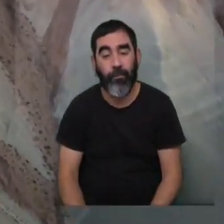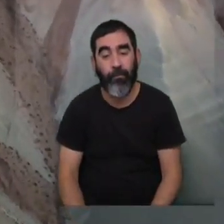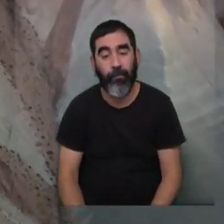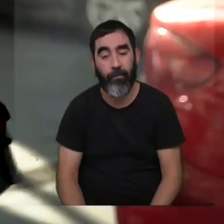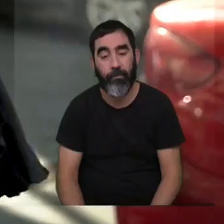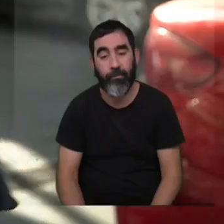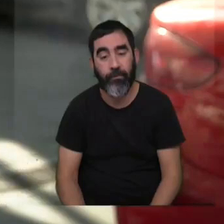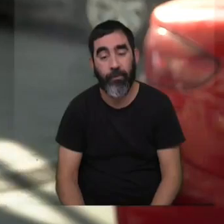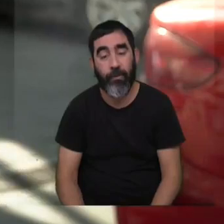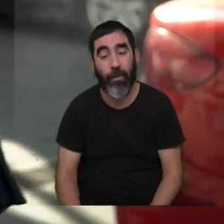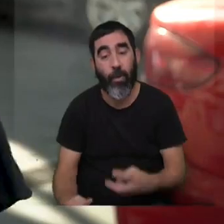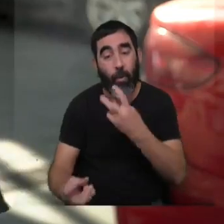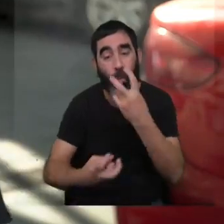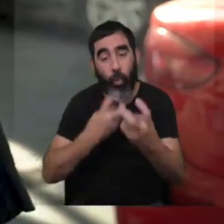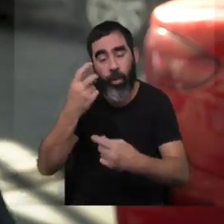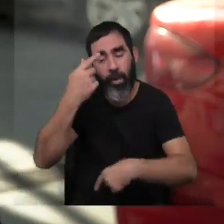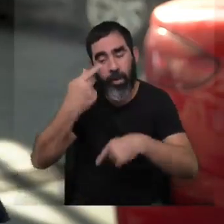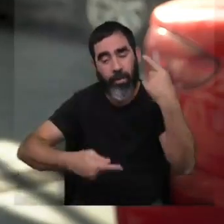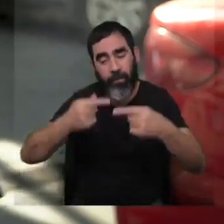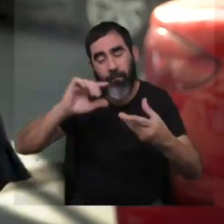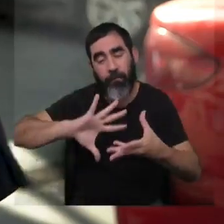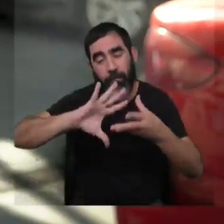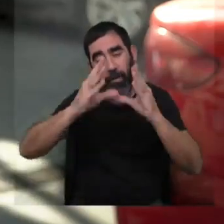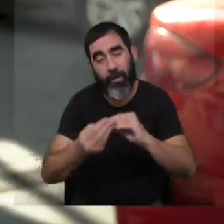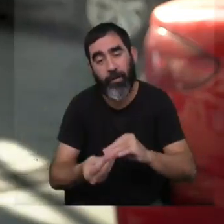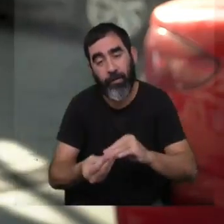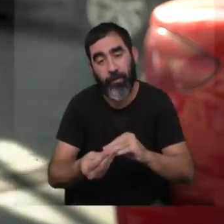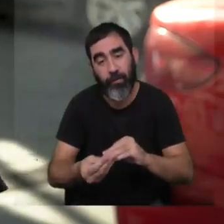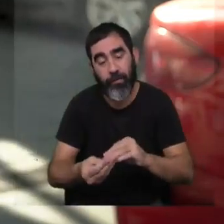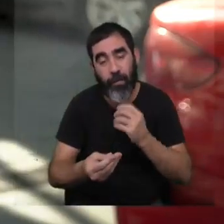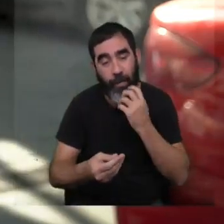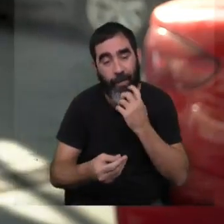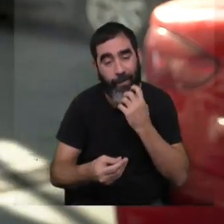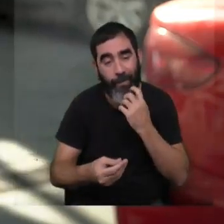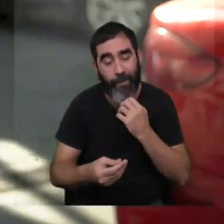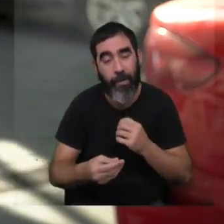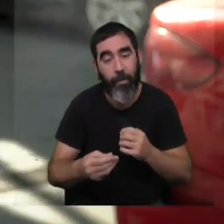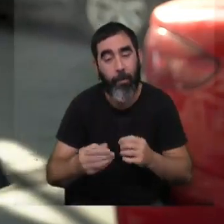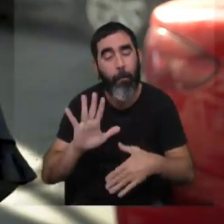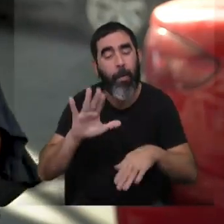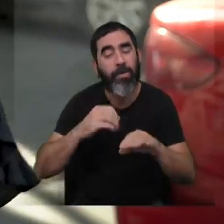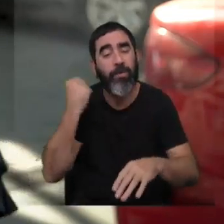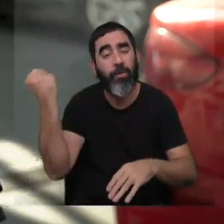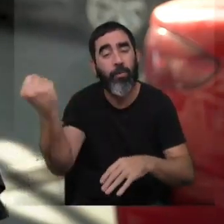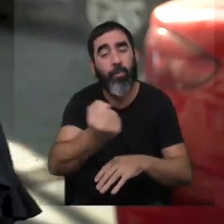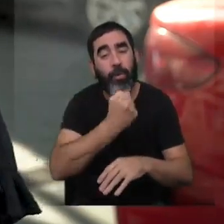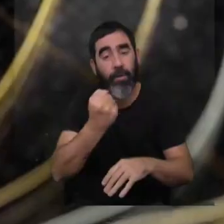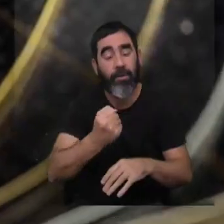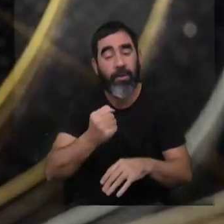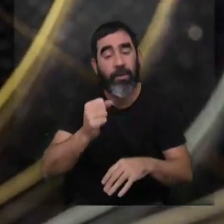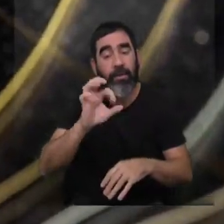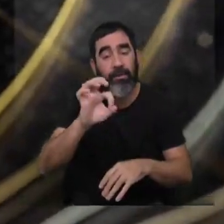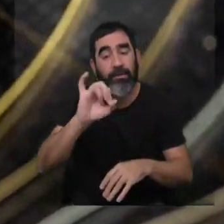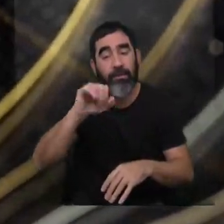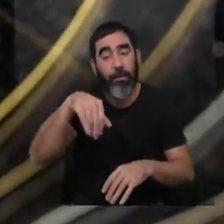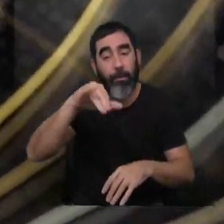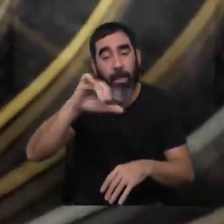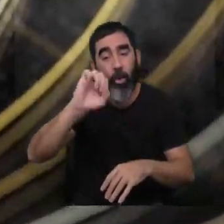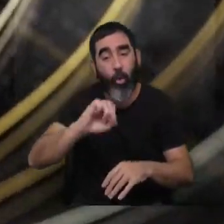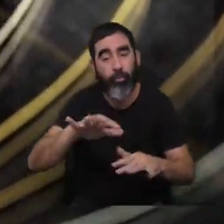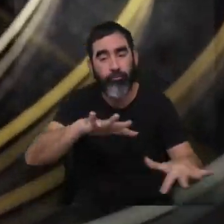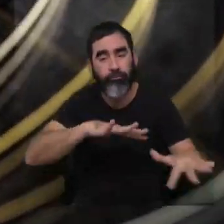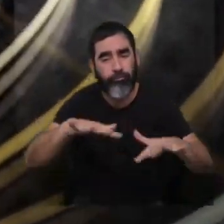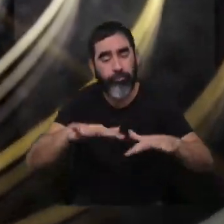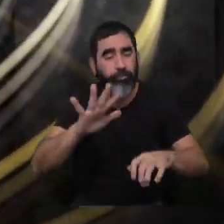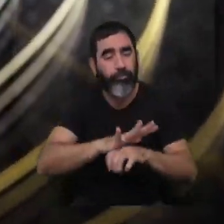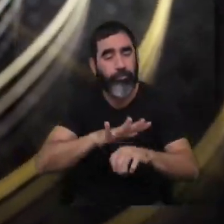Y se busca a través de diferentes métodos. La vereto, digamos, el método más importante es el método sísmico, que es un método que lo que hace es como